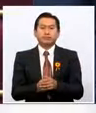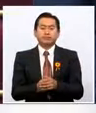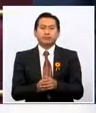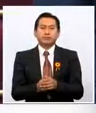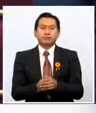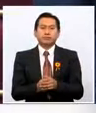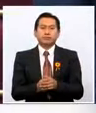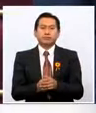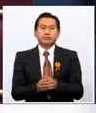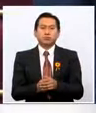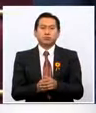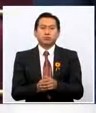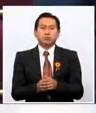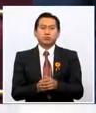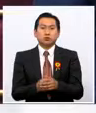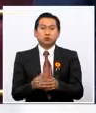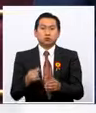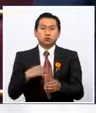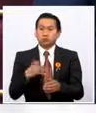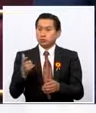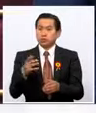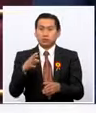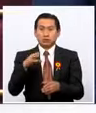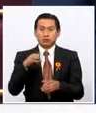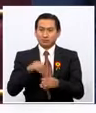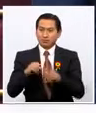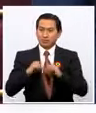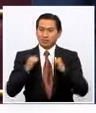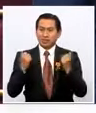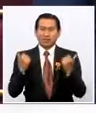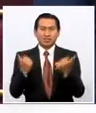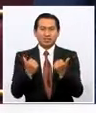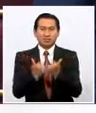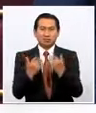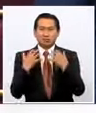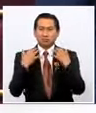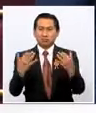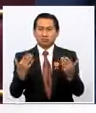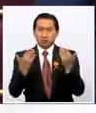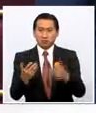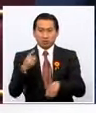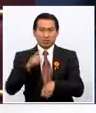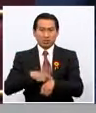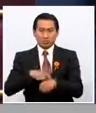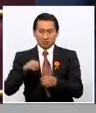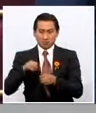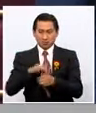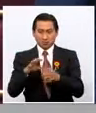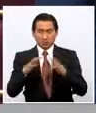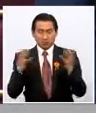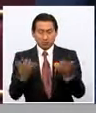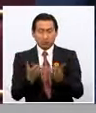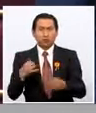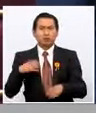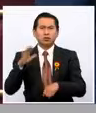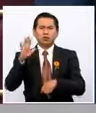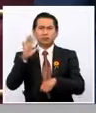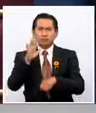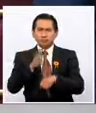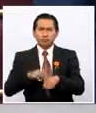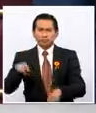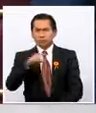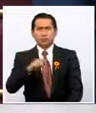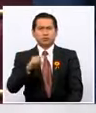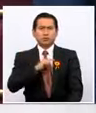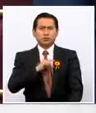que me dirijo a la asamblea en plena pandemia comienzo por hacer un llamado a la conciencia